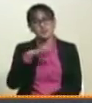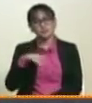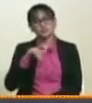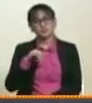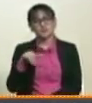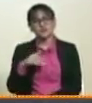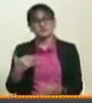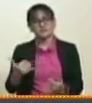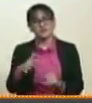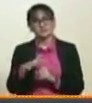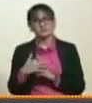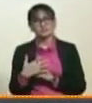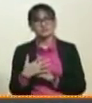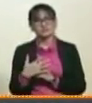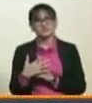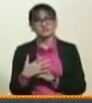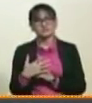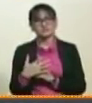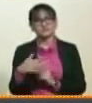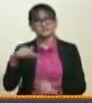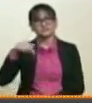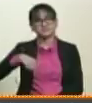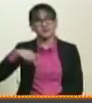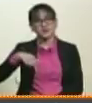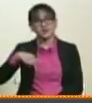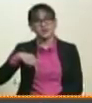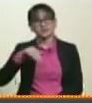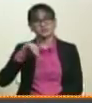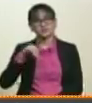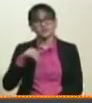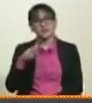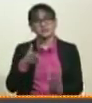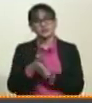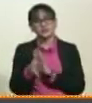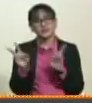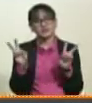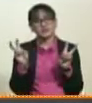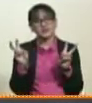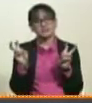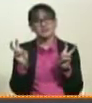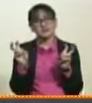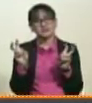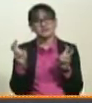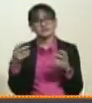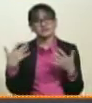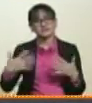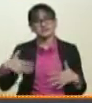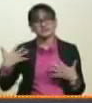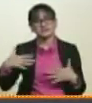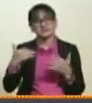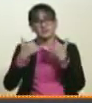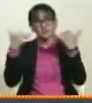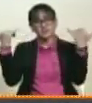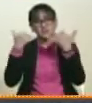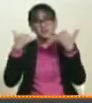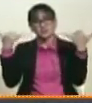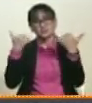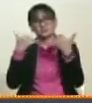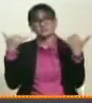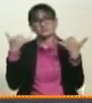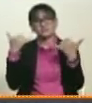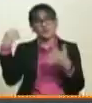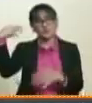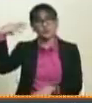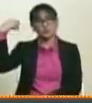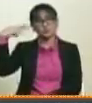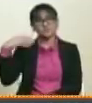situación que se está viviendo en este momento del estado zulia con respecto a la crisis como llaman crisis de energía hay una